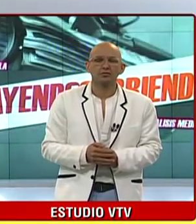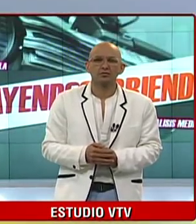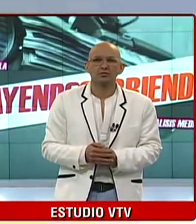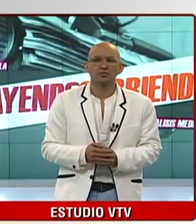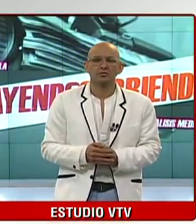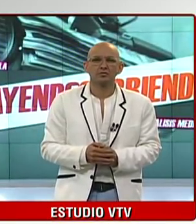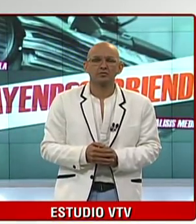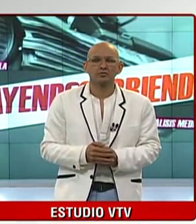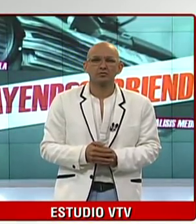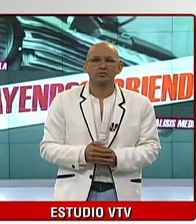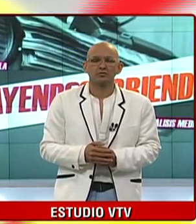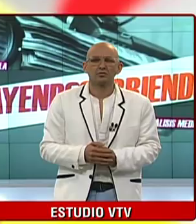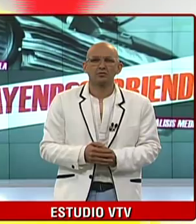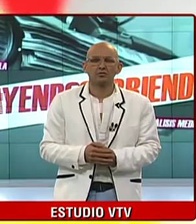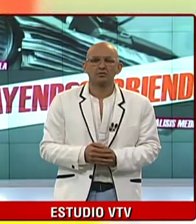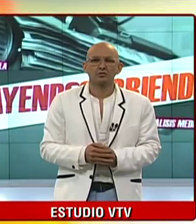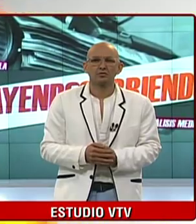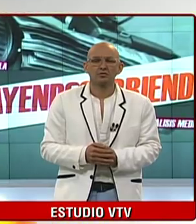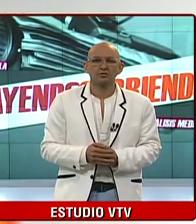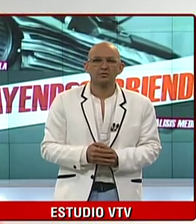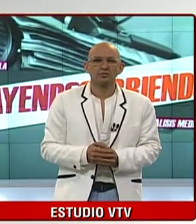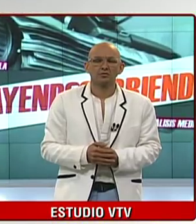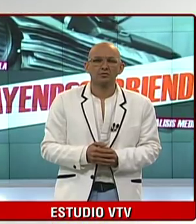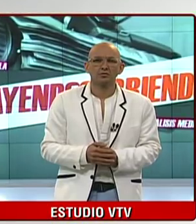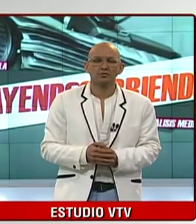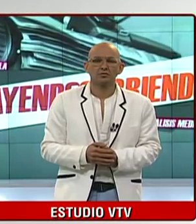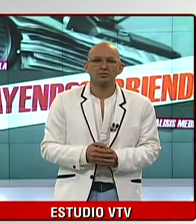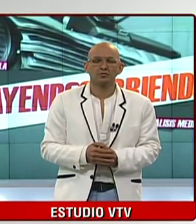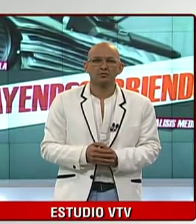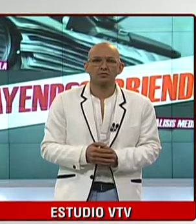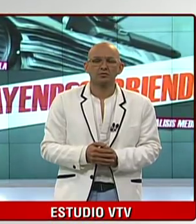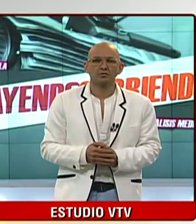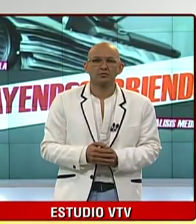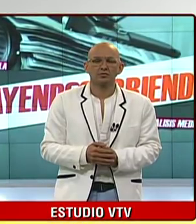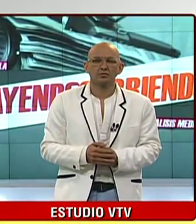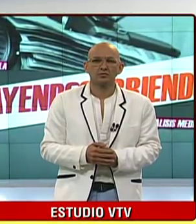la visión colonial del Parlamento Europeo